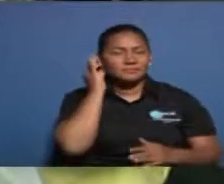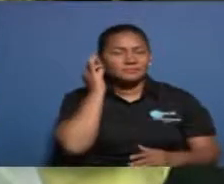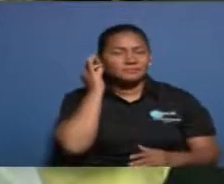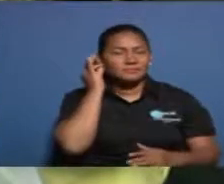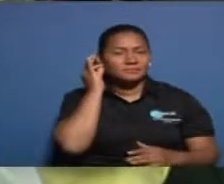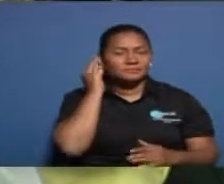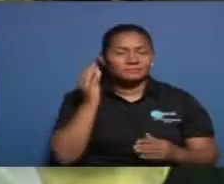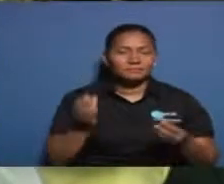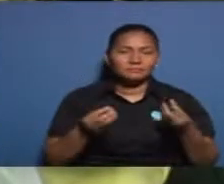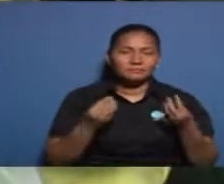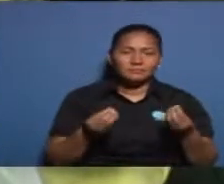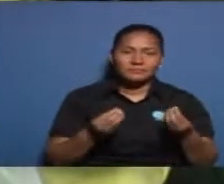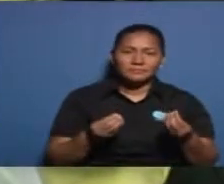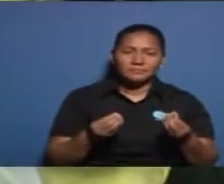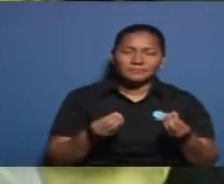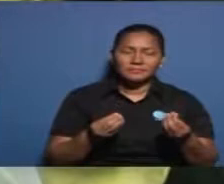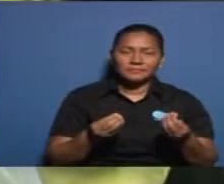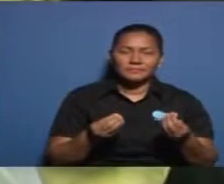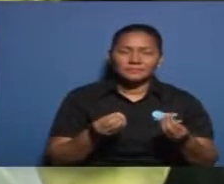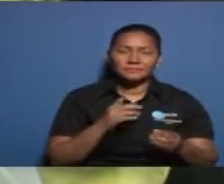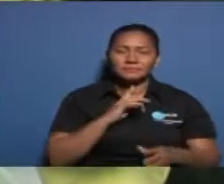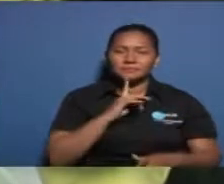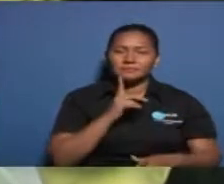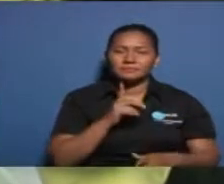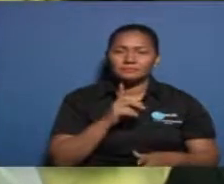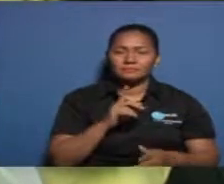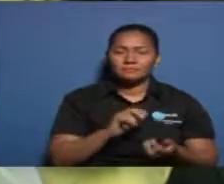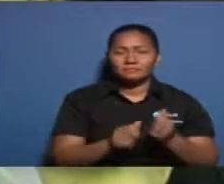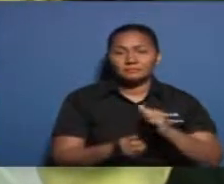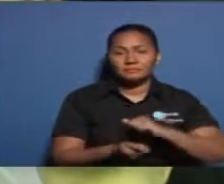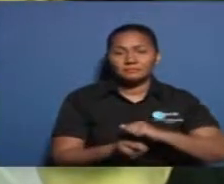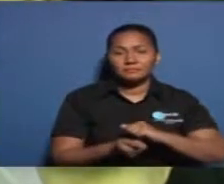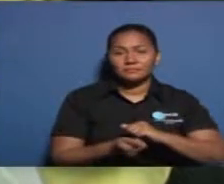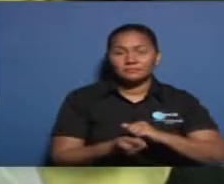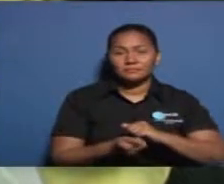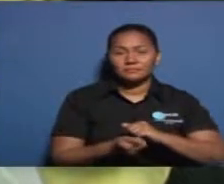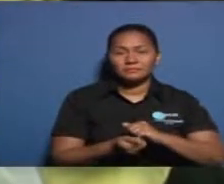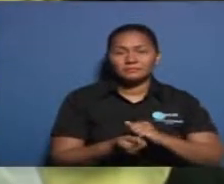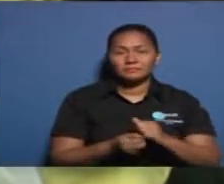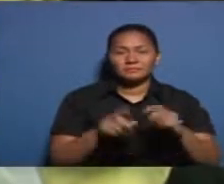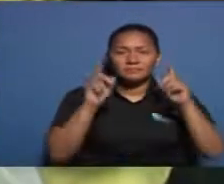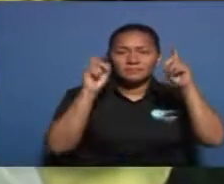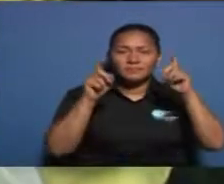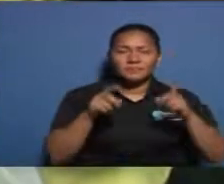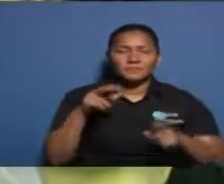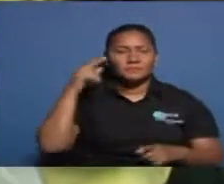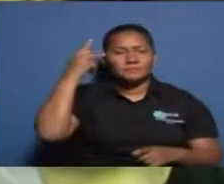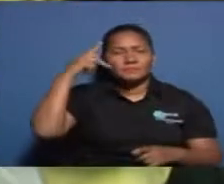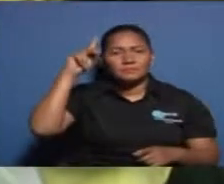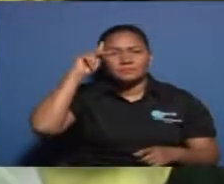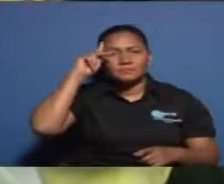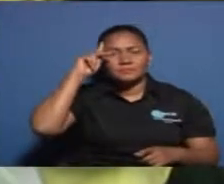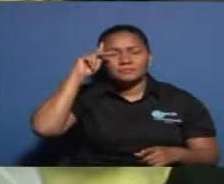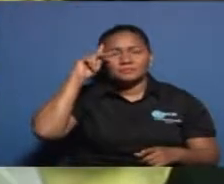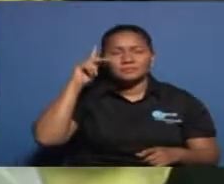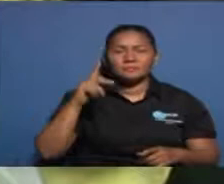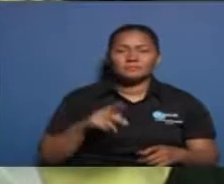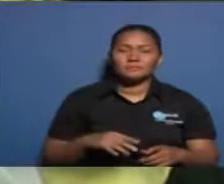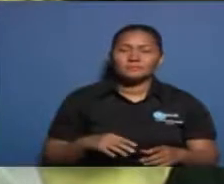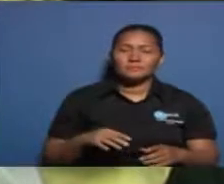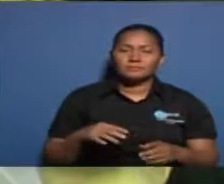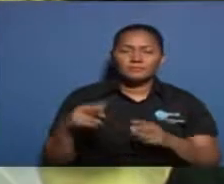es como que bastante así es pero hablamos en el cambio el tema de la política la participación de la mujer a la política porque si hay